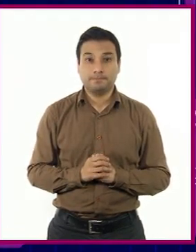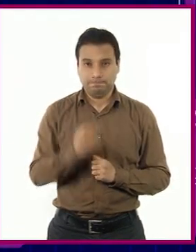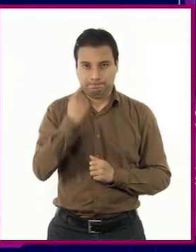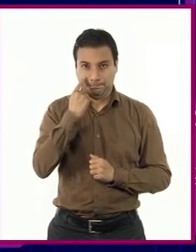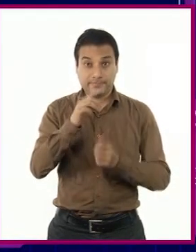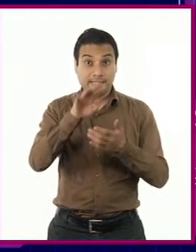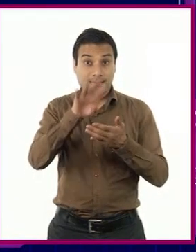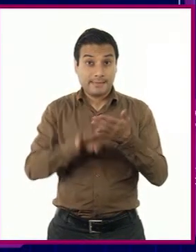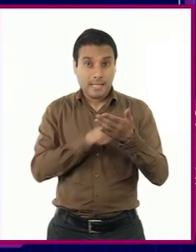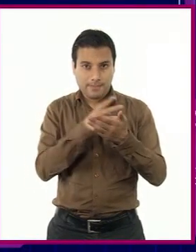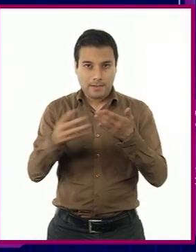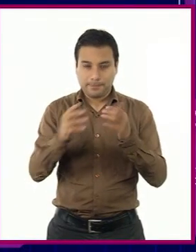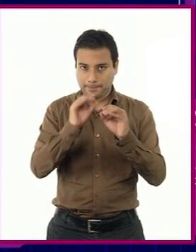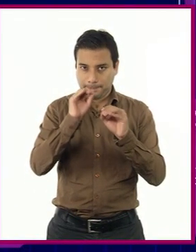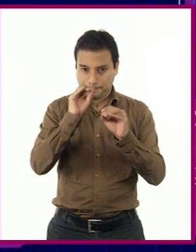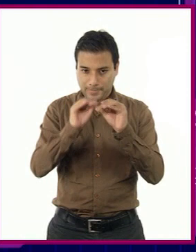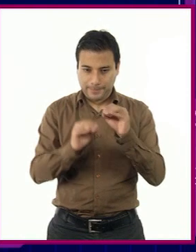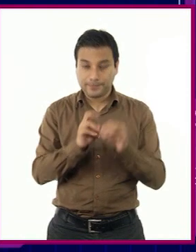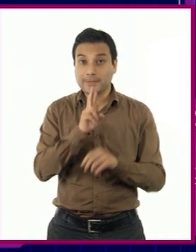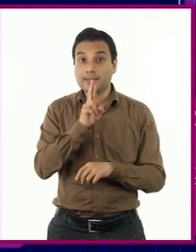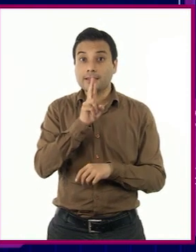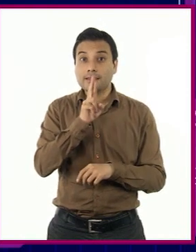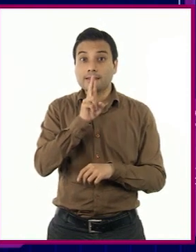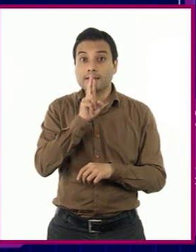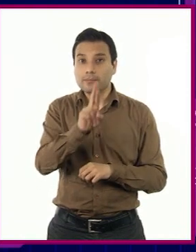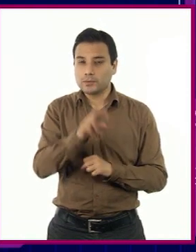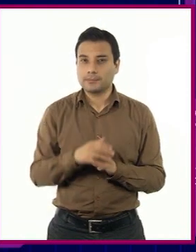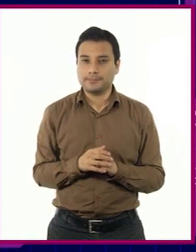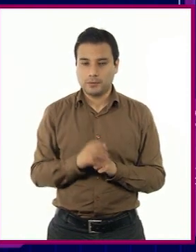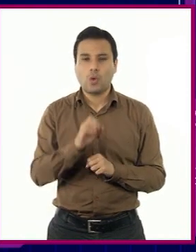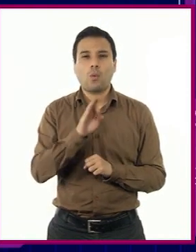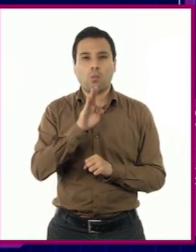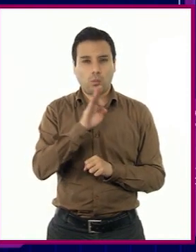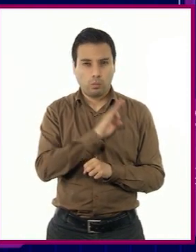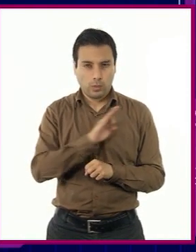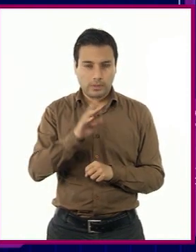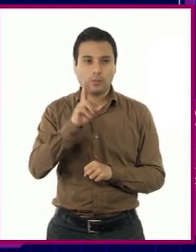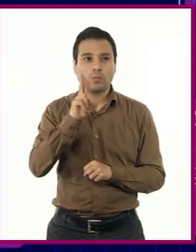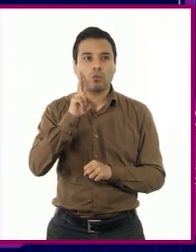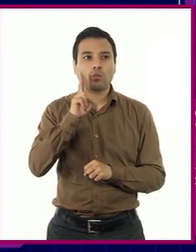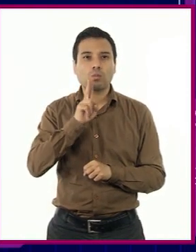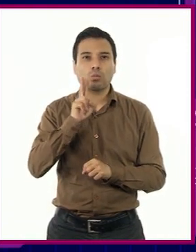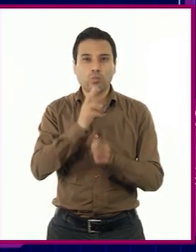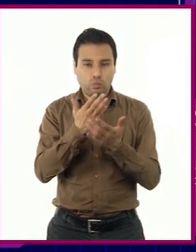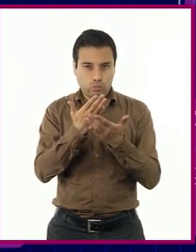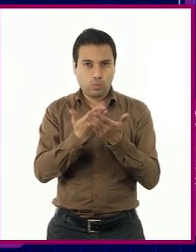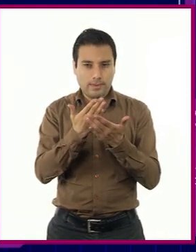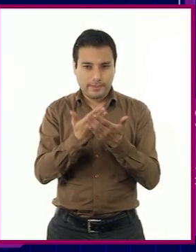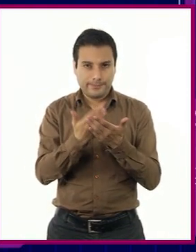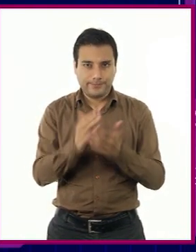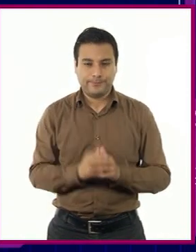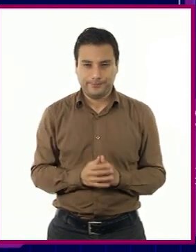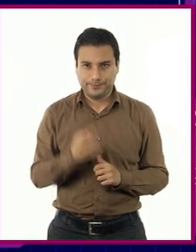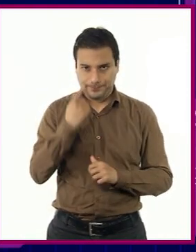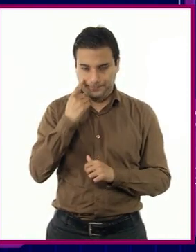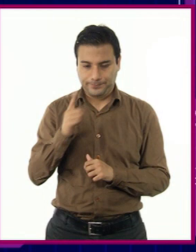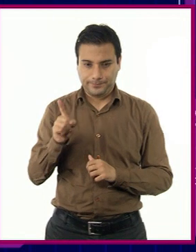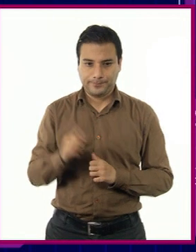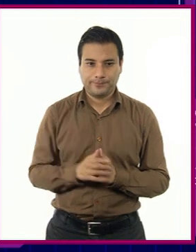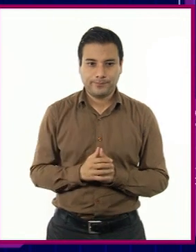Completemos la siguiente tabla, la cual nos va a permitir demostrar y afirmar la siguiente propiedad de los